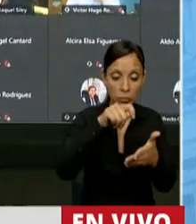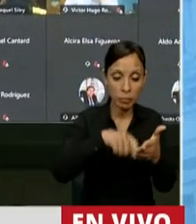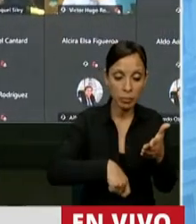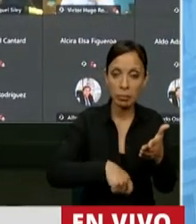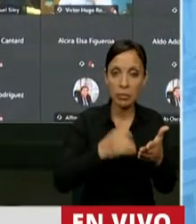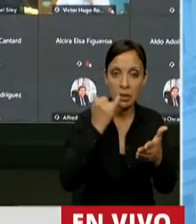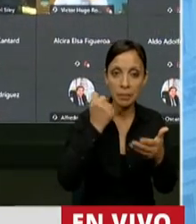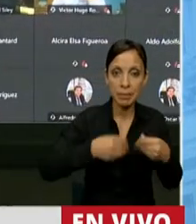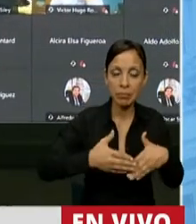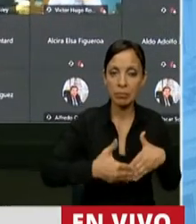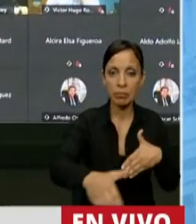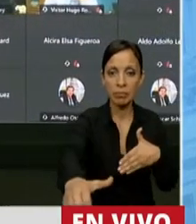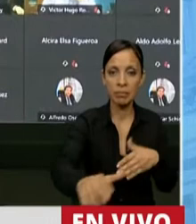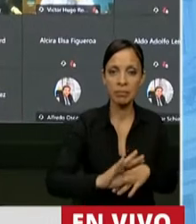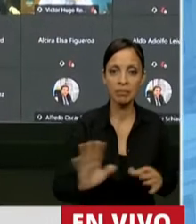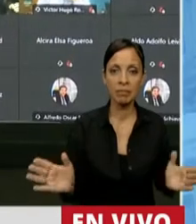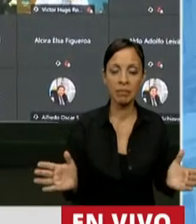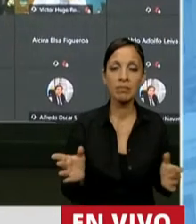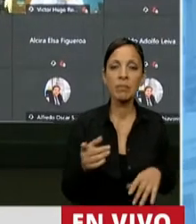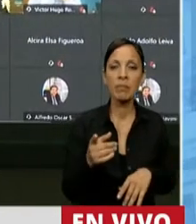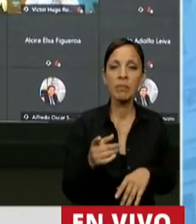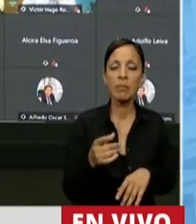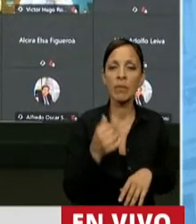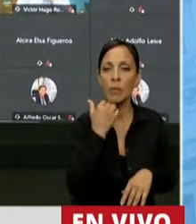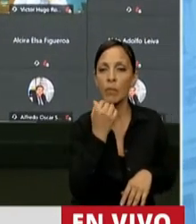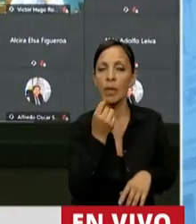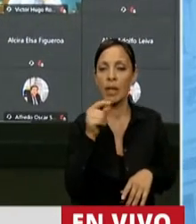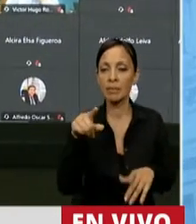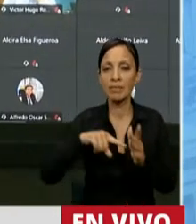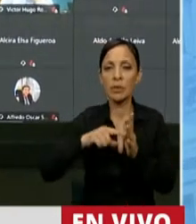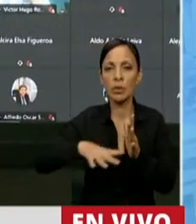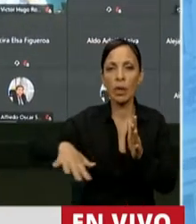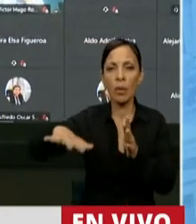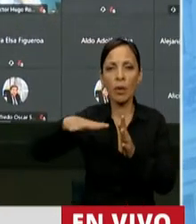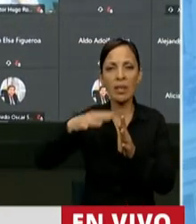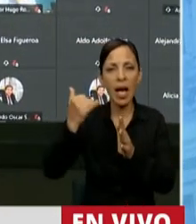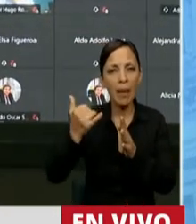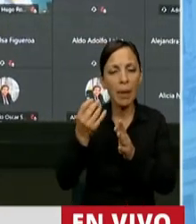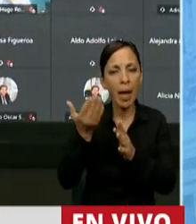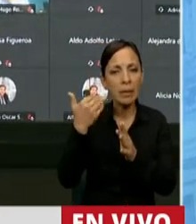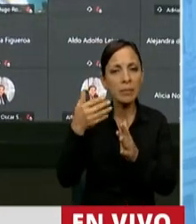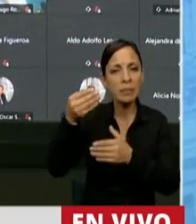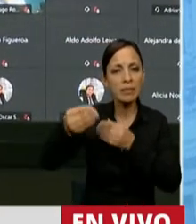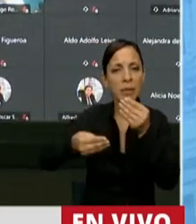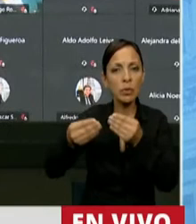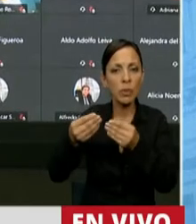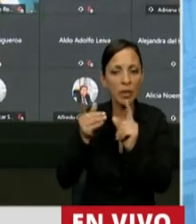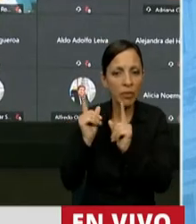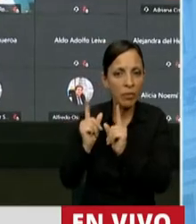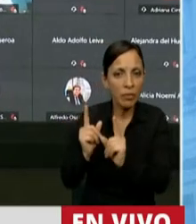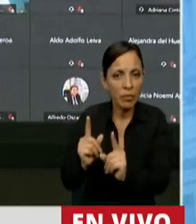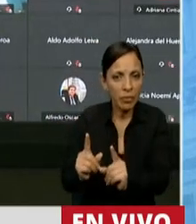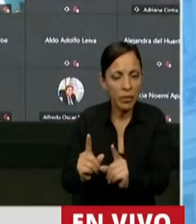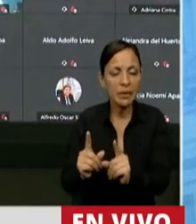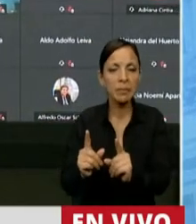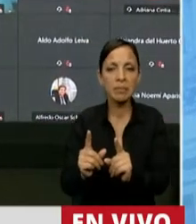adelante sin tener en cuenta que la Ciudad de Buenos Aires contaba con un presupuesto que se estaba ejecutando